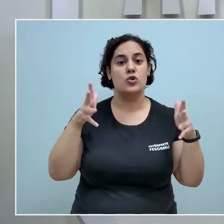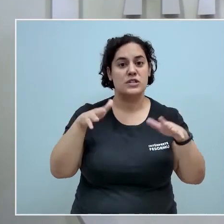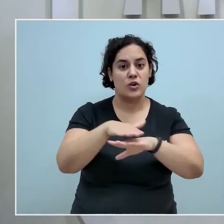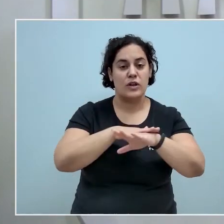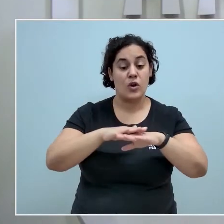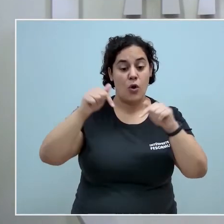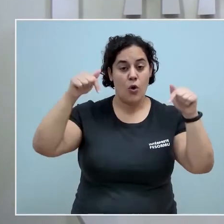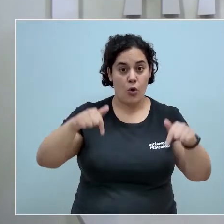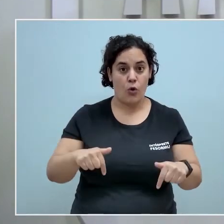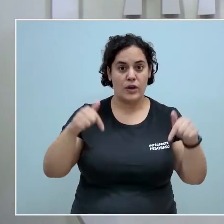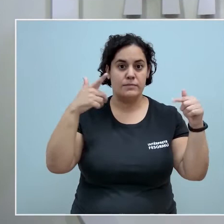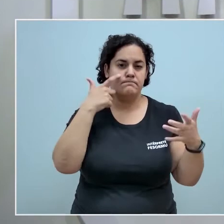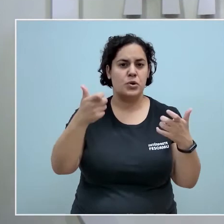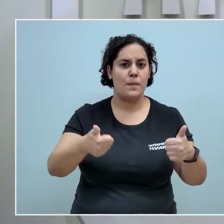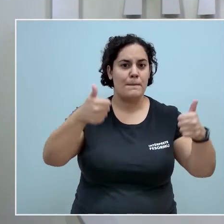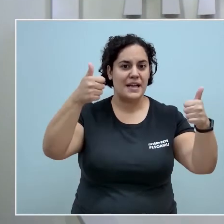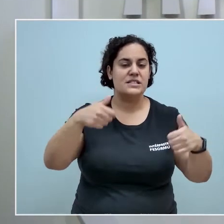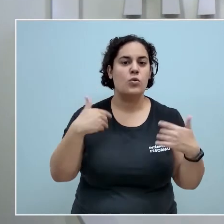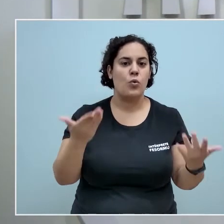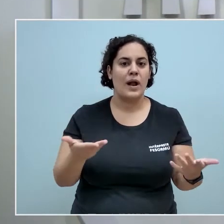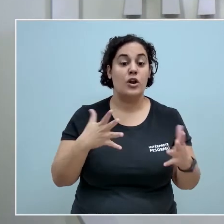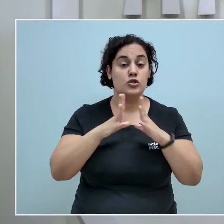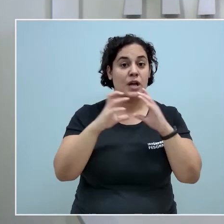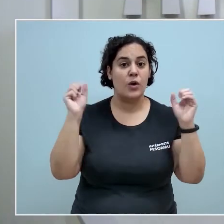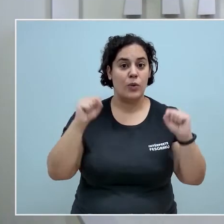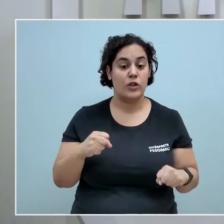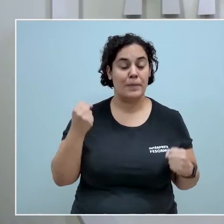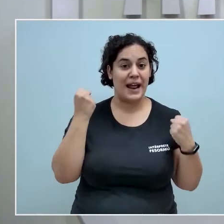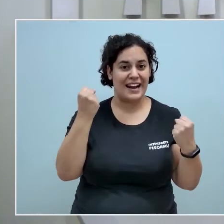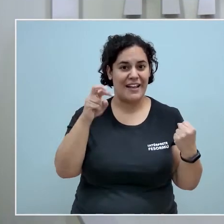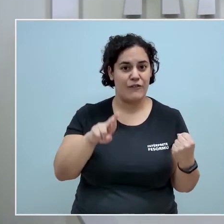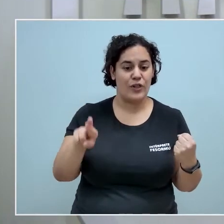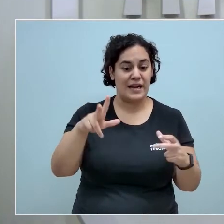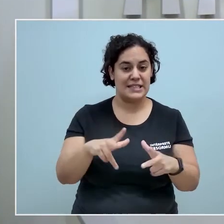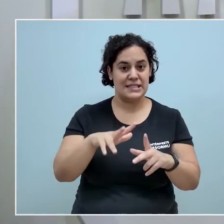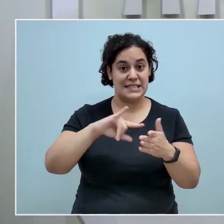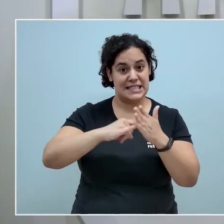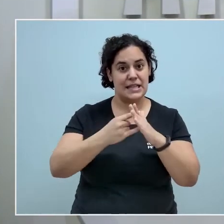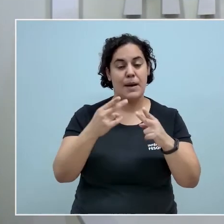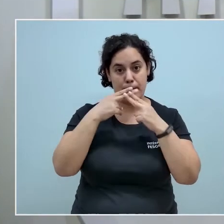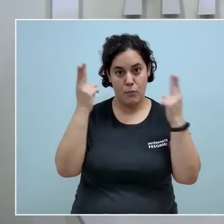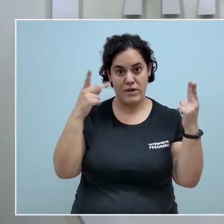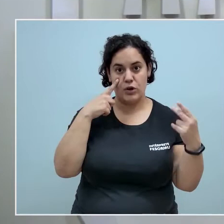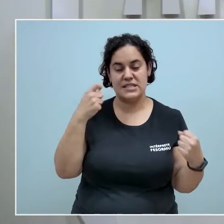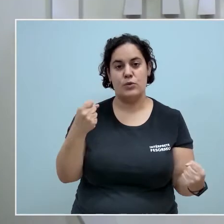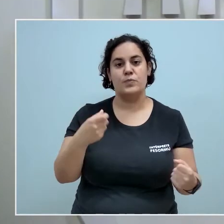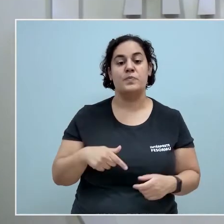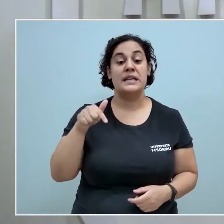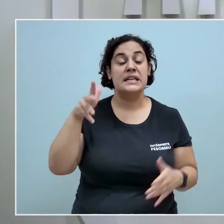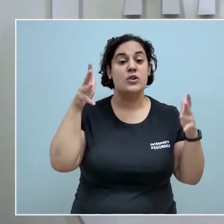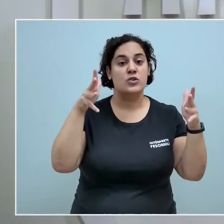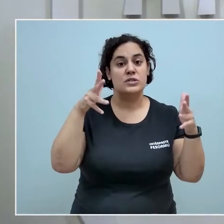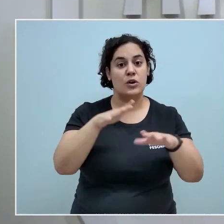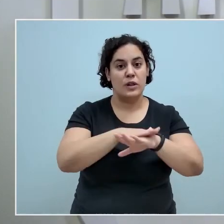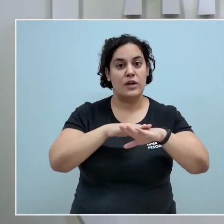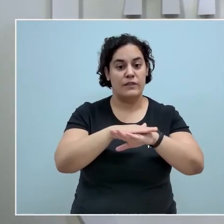por su importe, destacan una vez más los acuerdos para reforzar nuestro sistema público de salud. Así, el Consejo de Gobierno